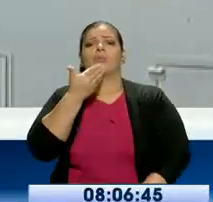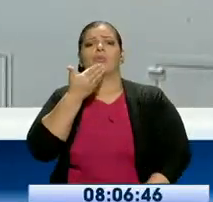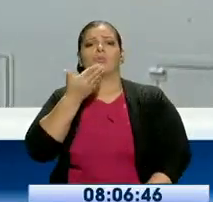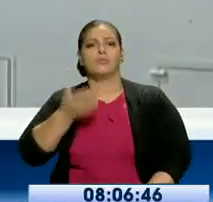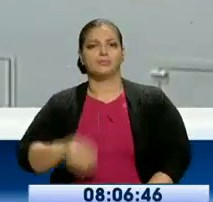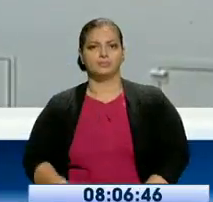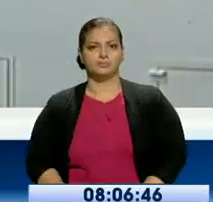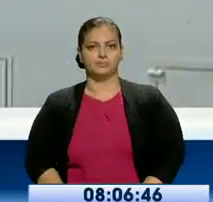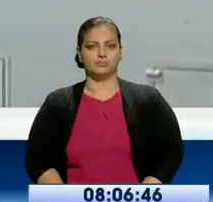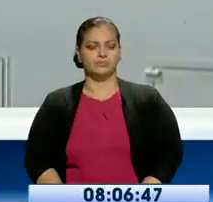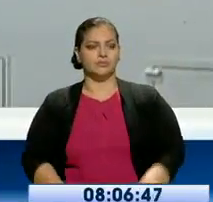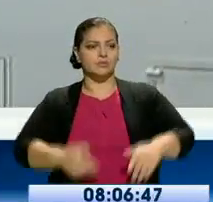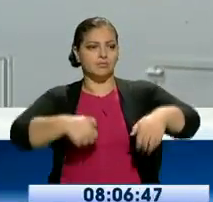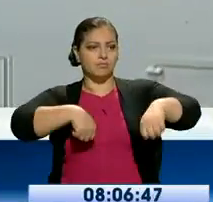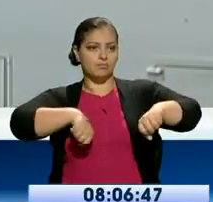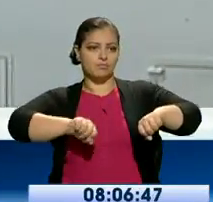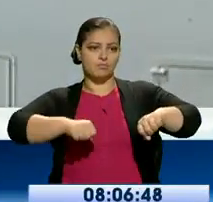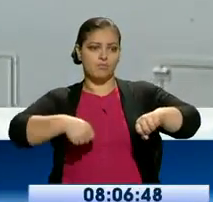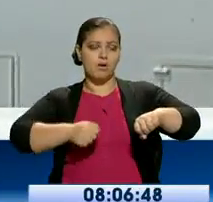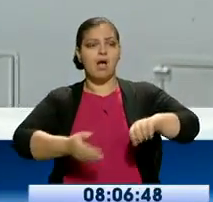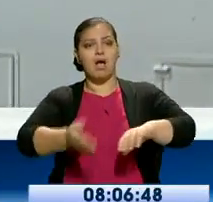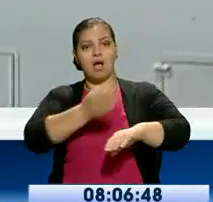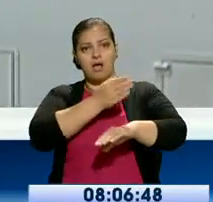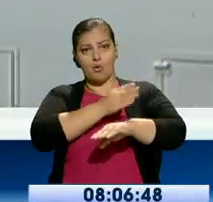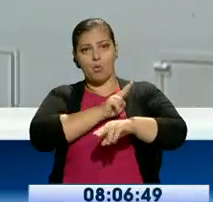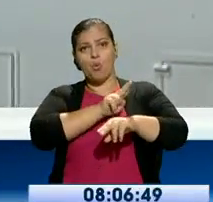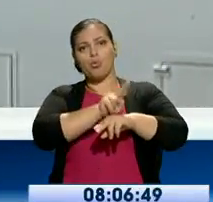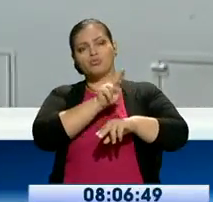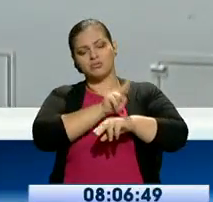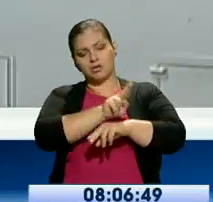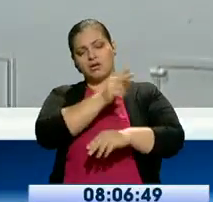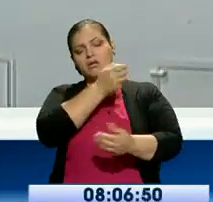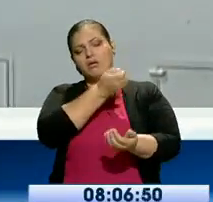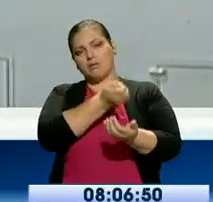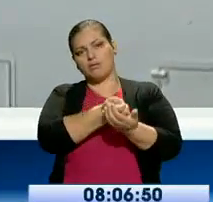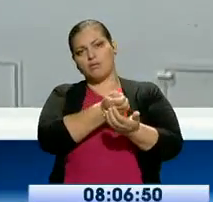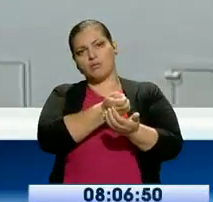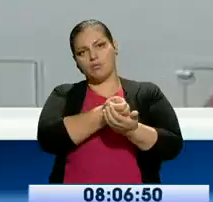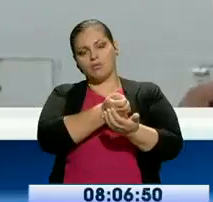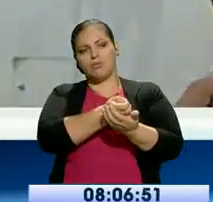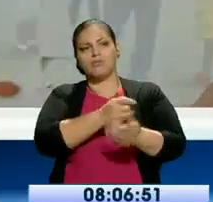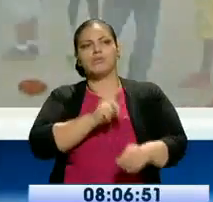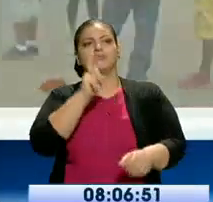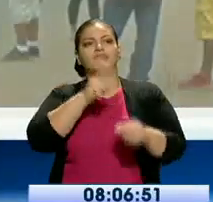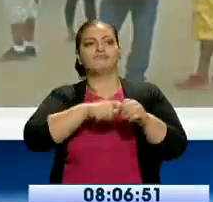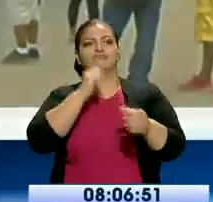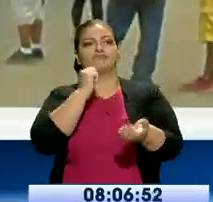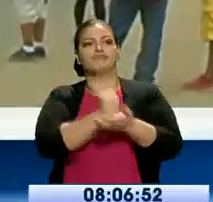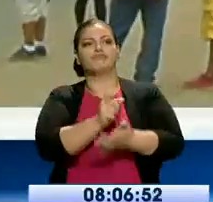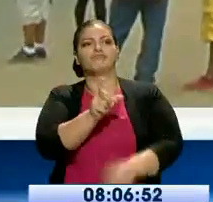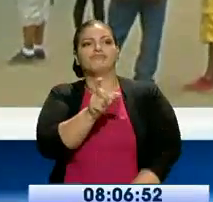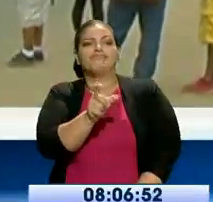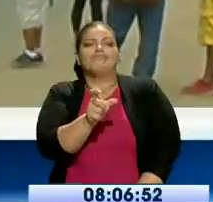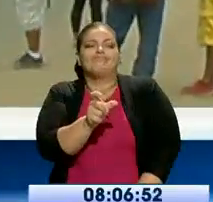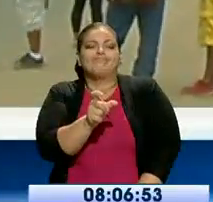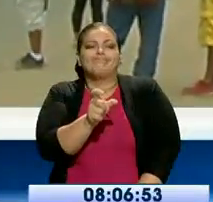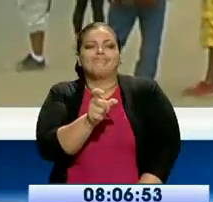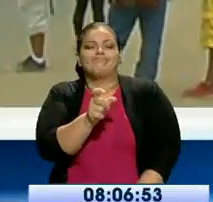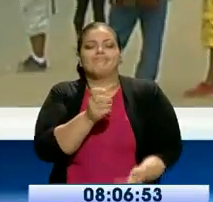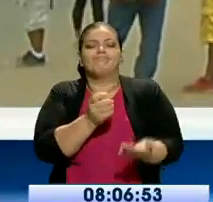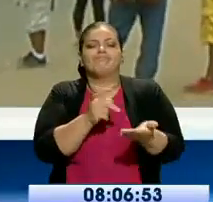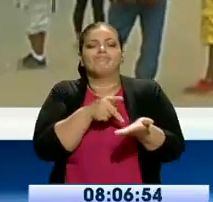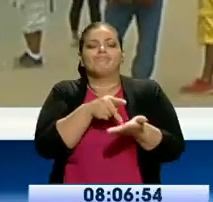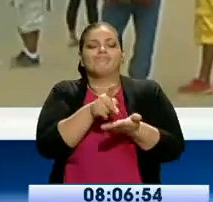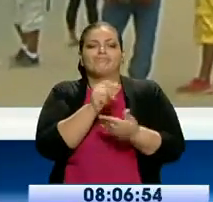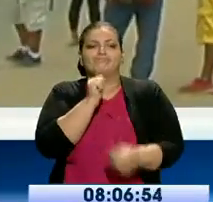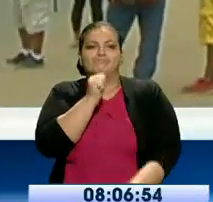compré así caída la compré. Porque ya me va a salir un dinero y para poderla poner al día. En los propietarios